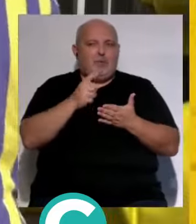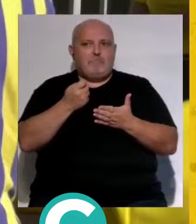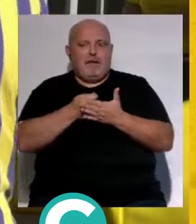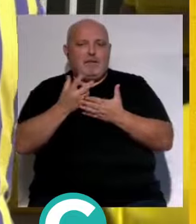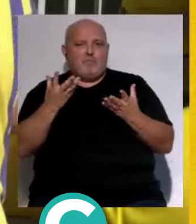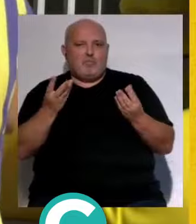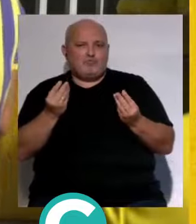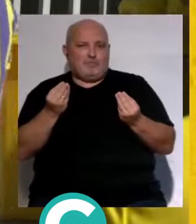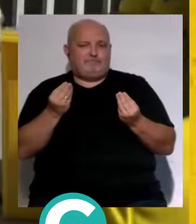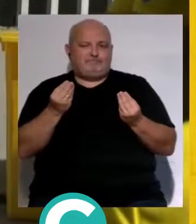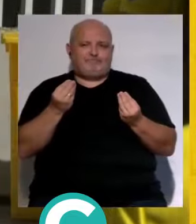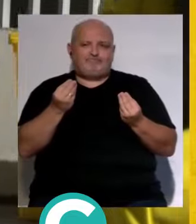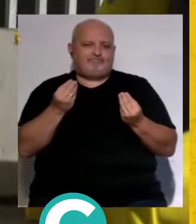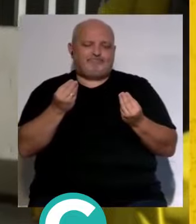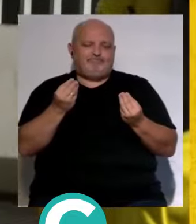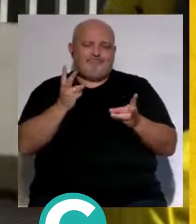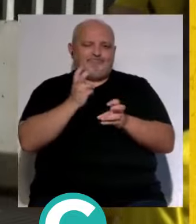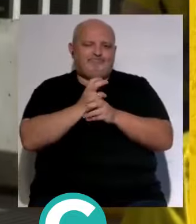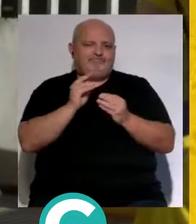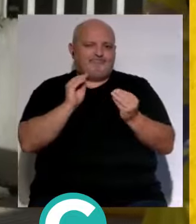mucho.